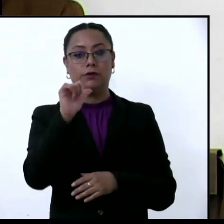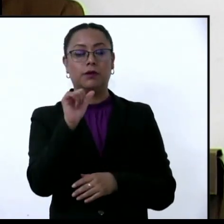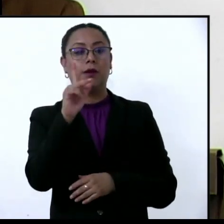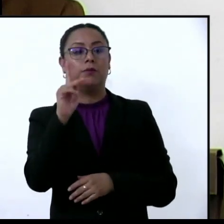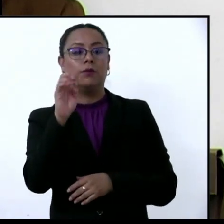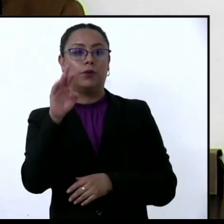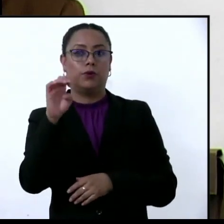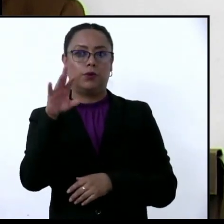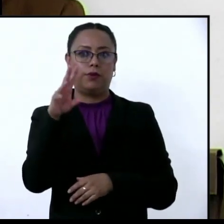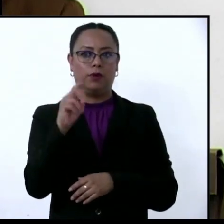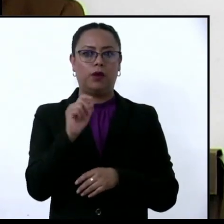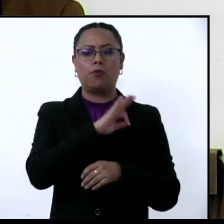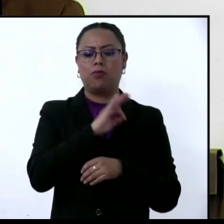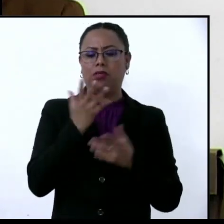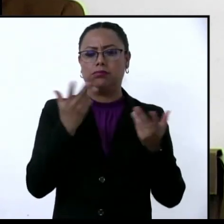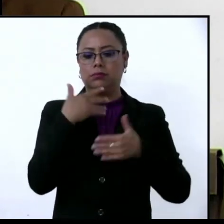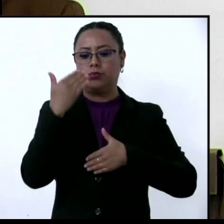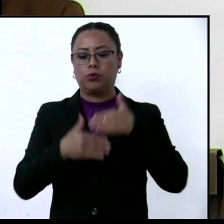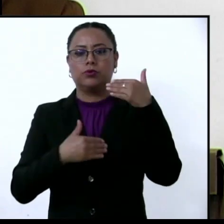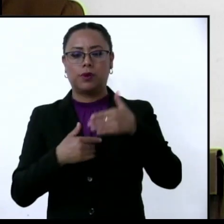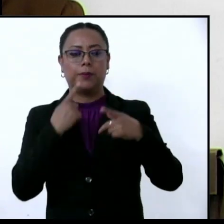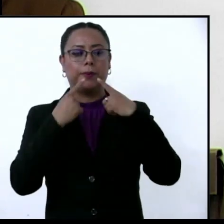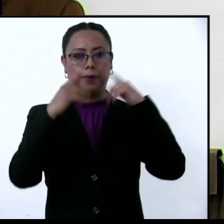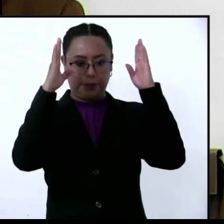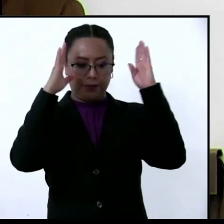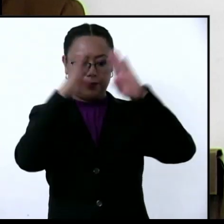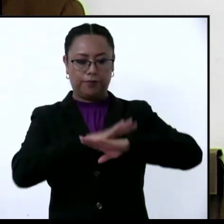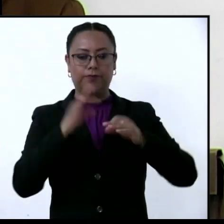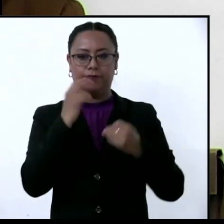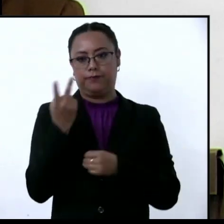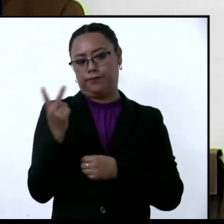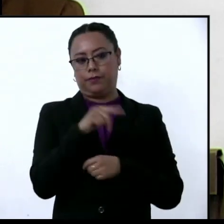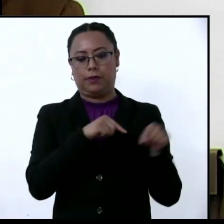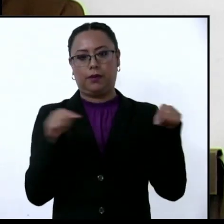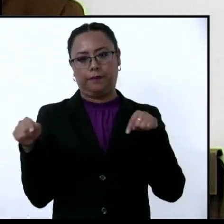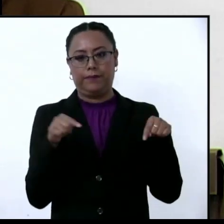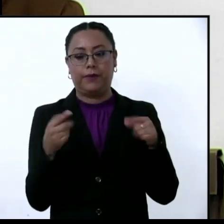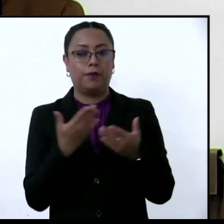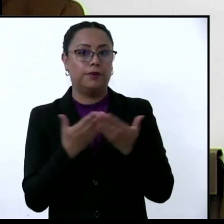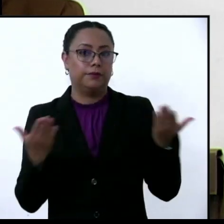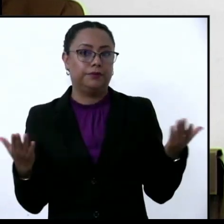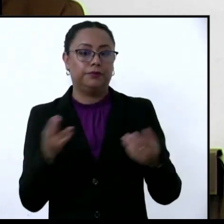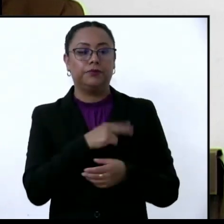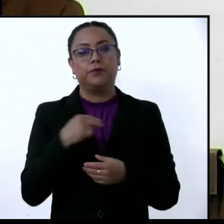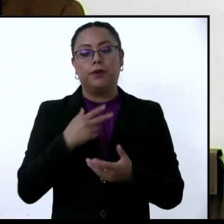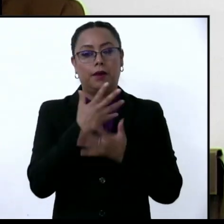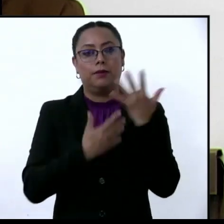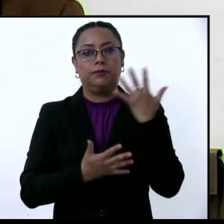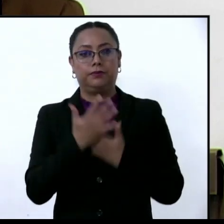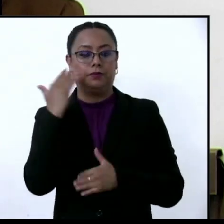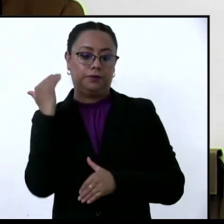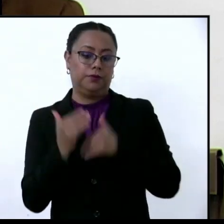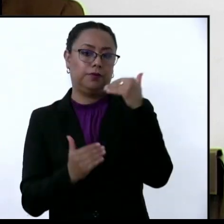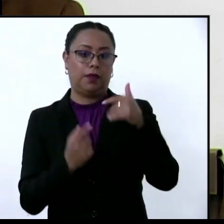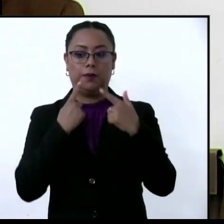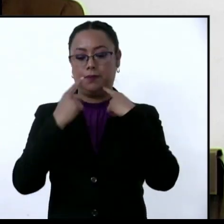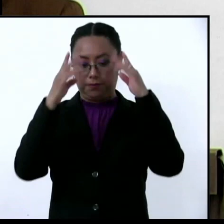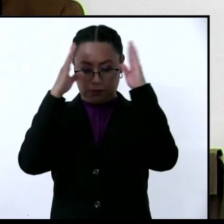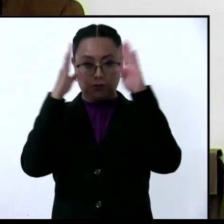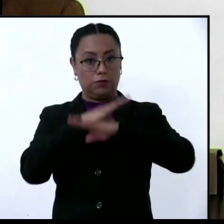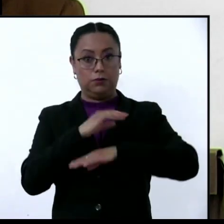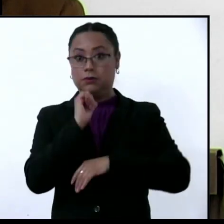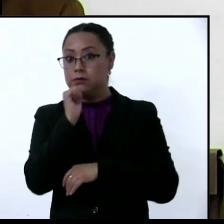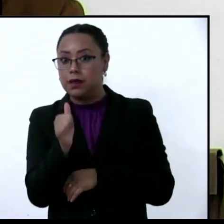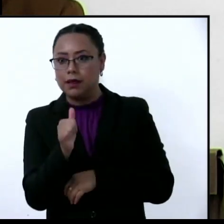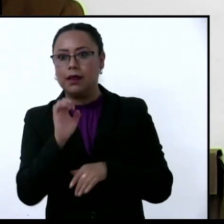de conciliación directa entre las partes. En caso de no generar un proceso conciliatorio, puede acudir a la